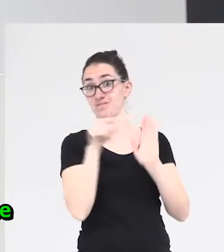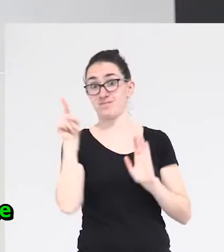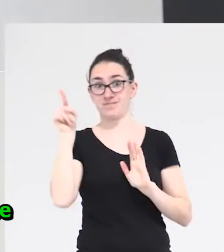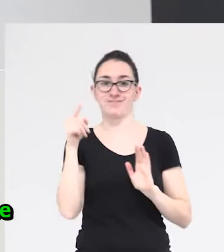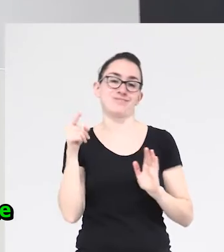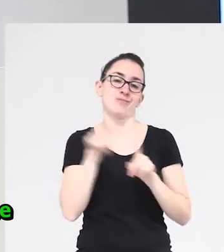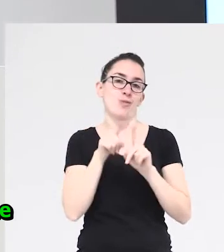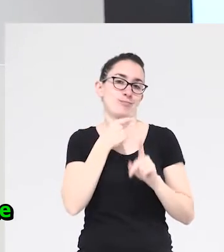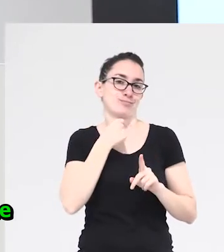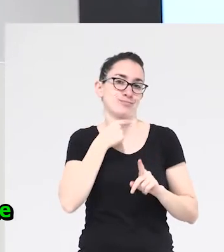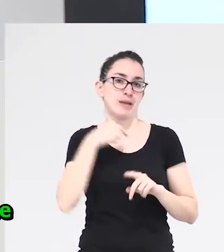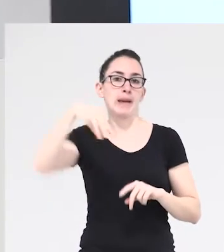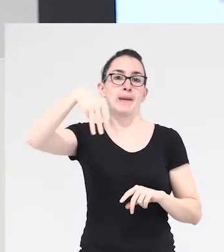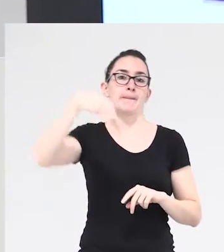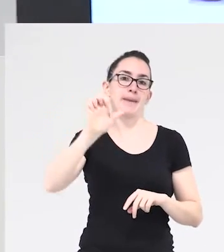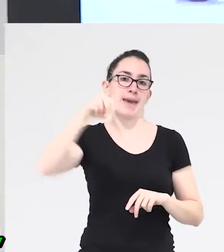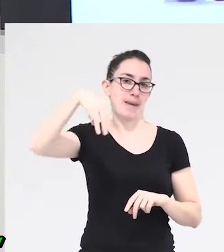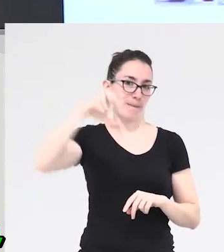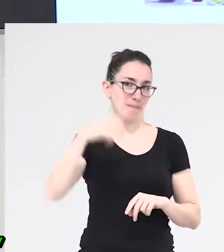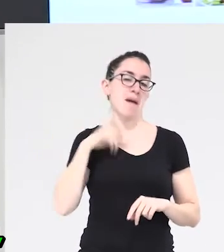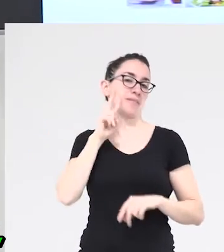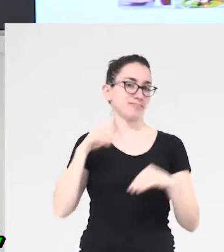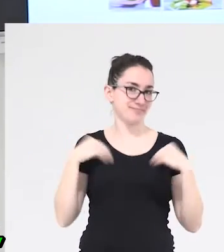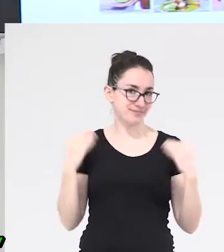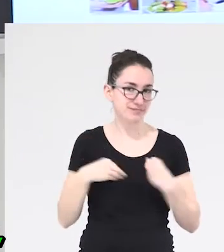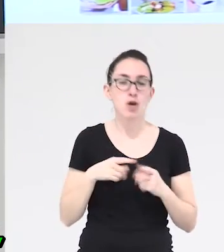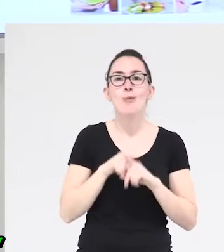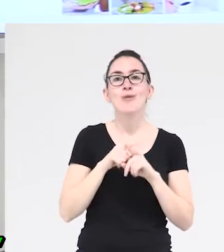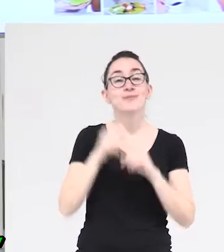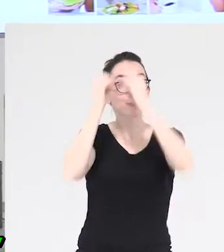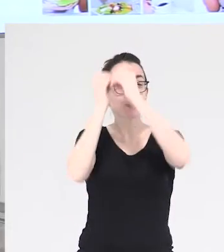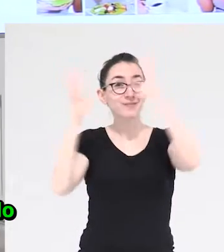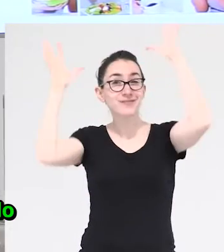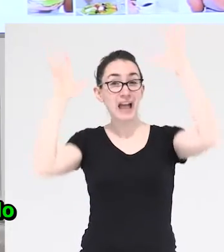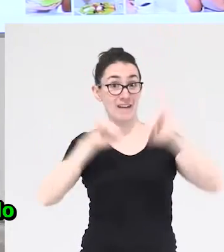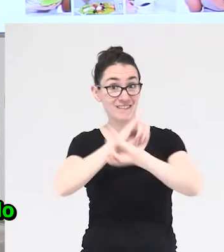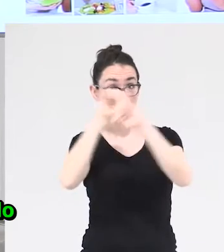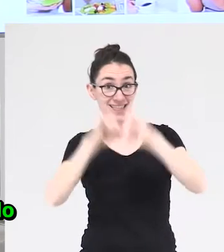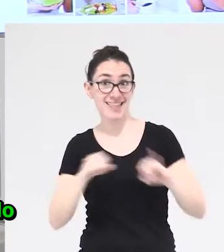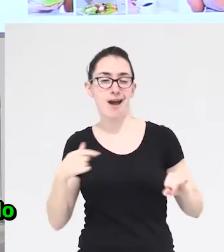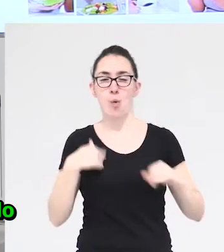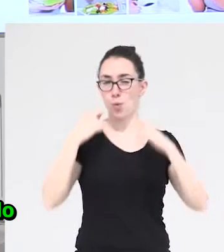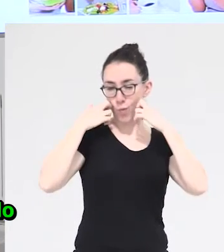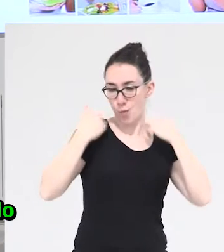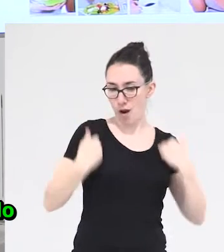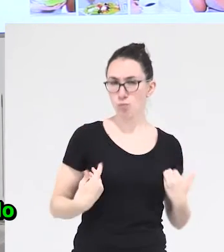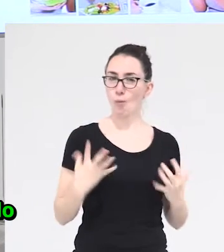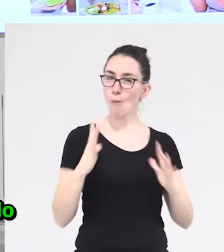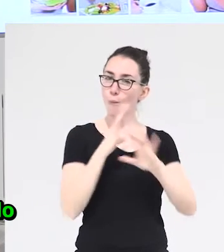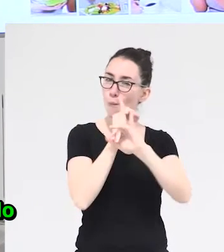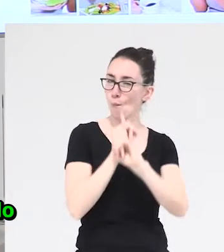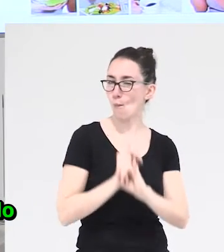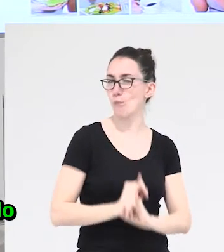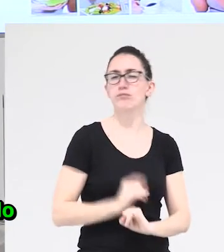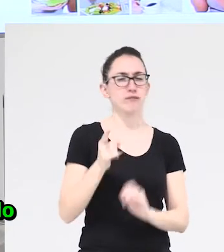este meme que me parece bien divertido. O sea, en esa idea de la felicidad, de ese cuerpo que estando delgado